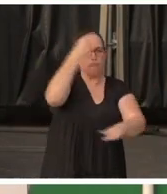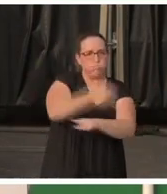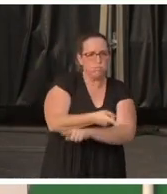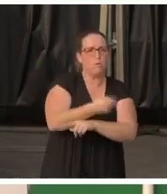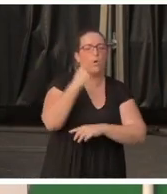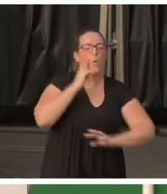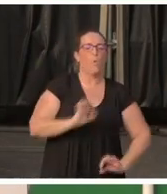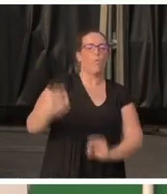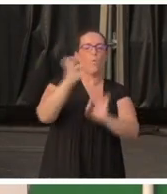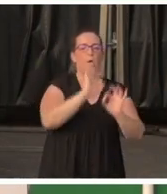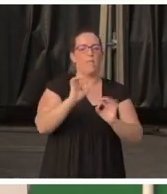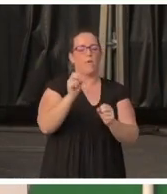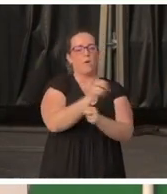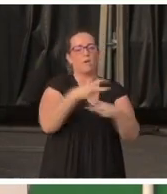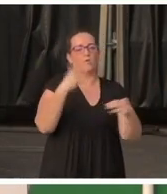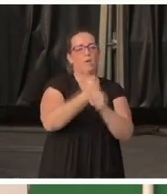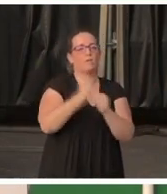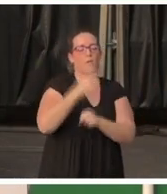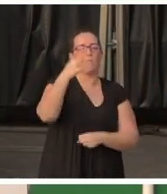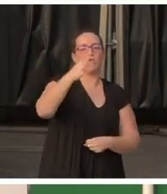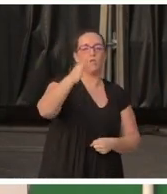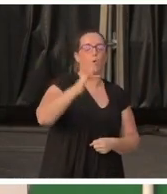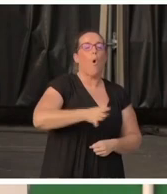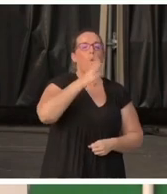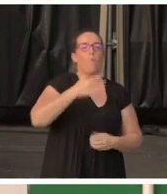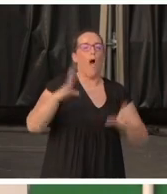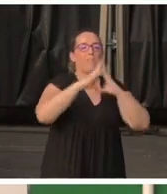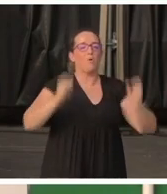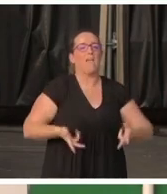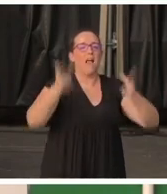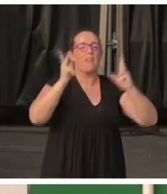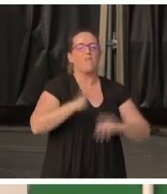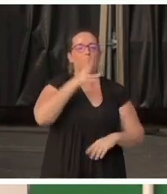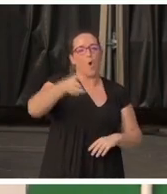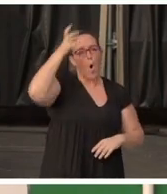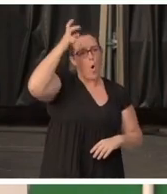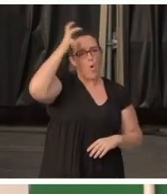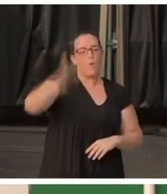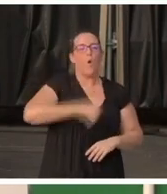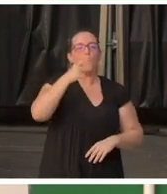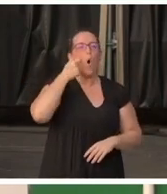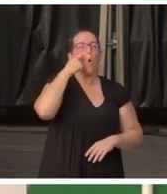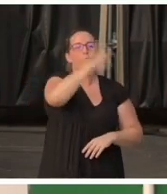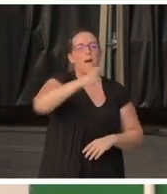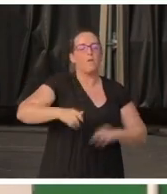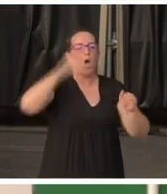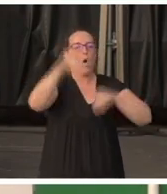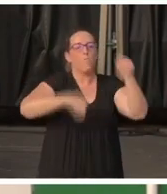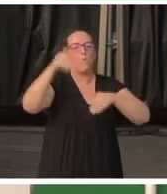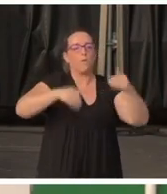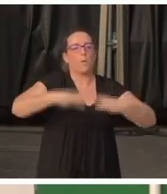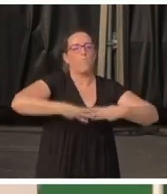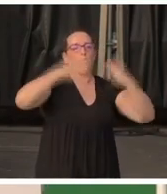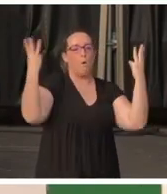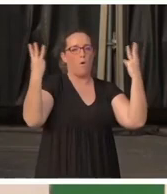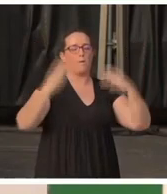de cuidados y de eficacia. Por Andalucía libre, por los pueblos y por la humanidad, a votar por